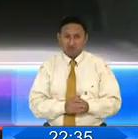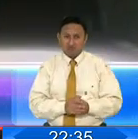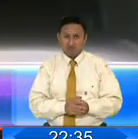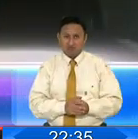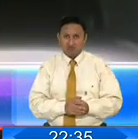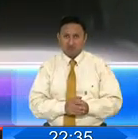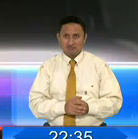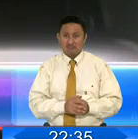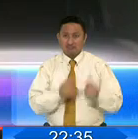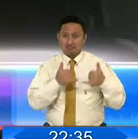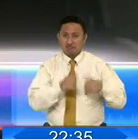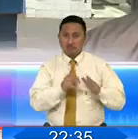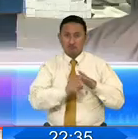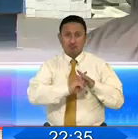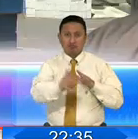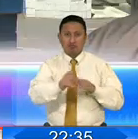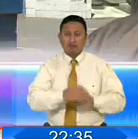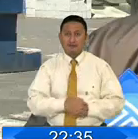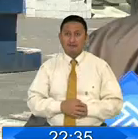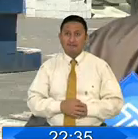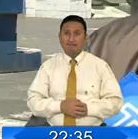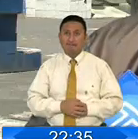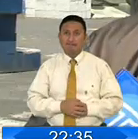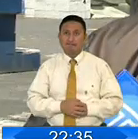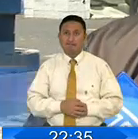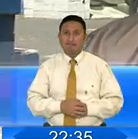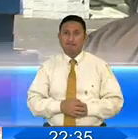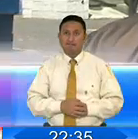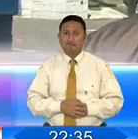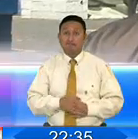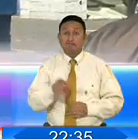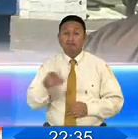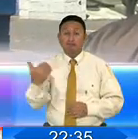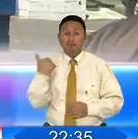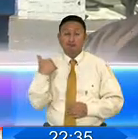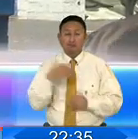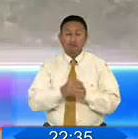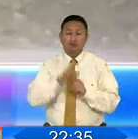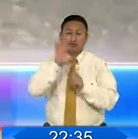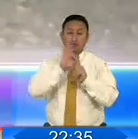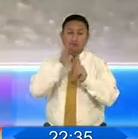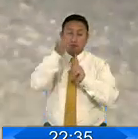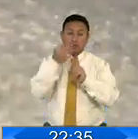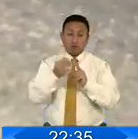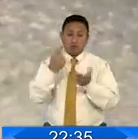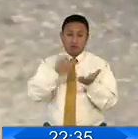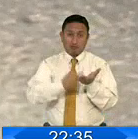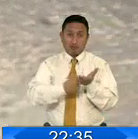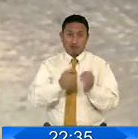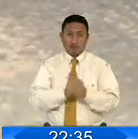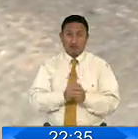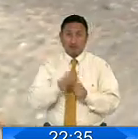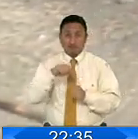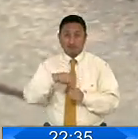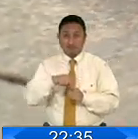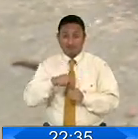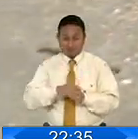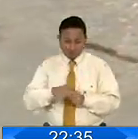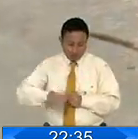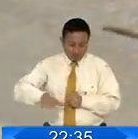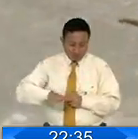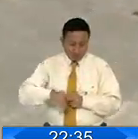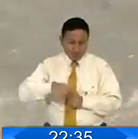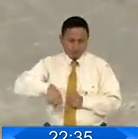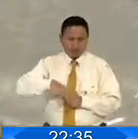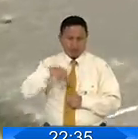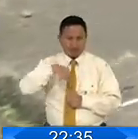y siguieron su camino. Supuestamente tenían unas camaroneras y unas bananeras. En el asfalto aún quedan huellas que revelan que algo